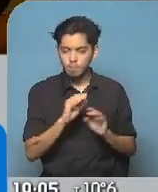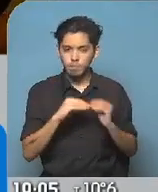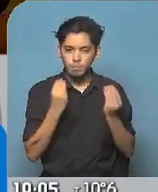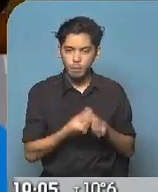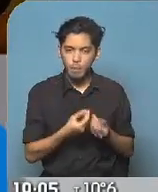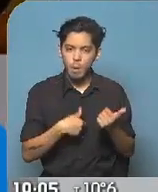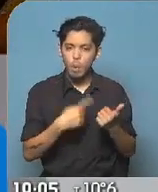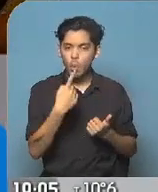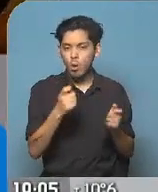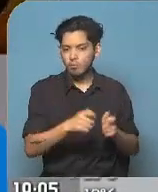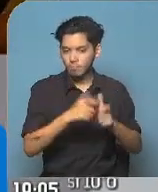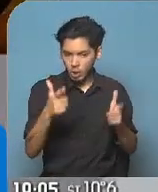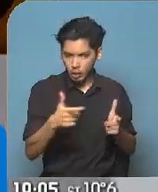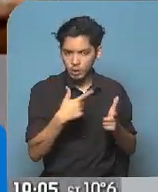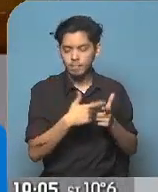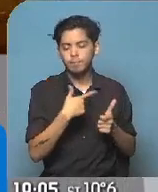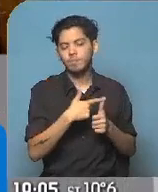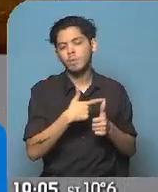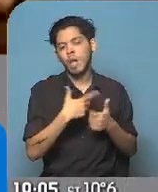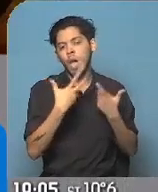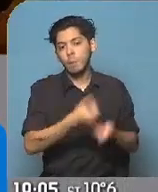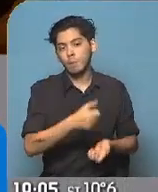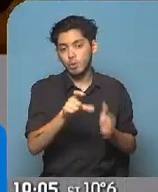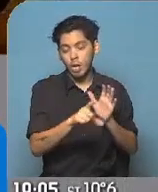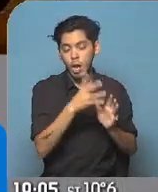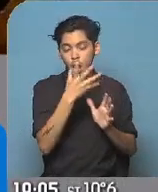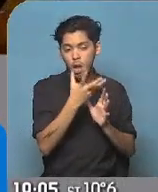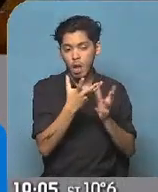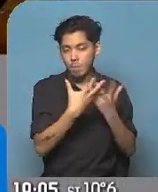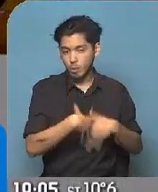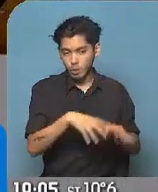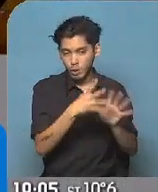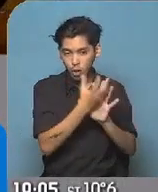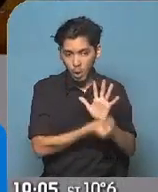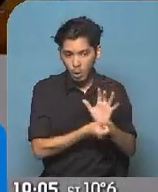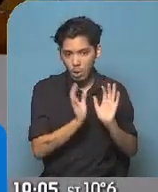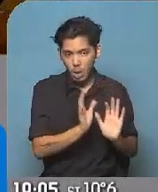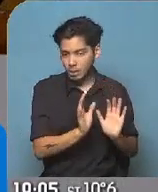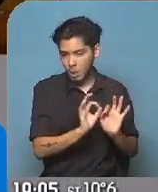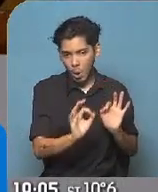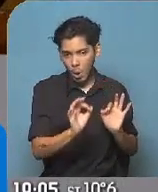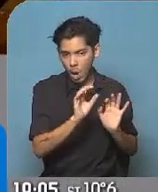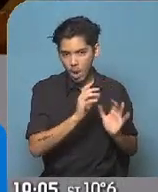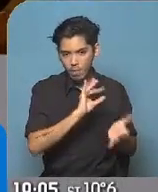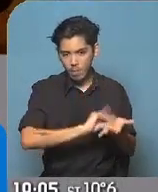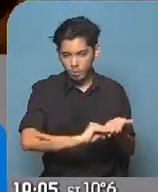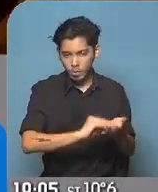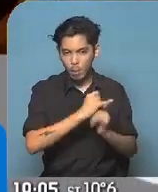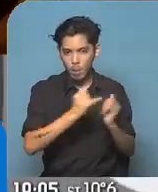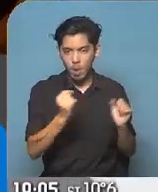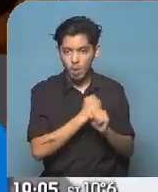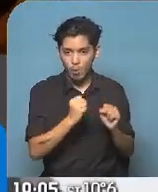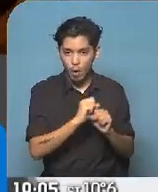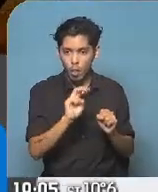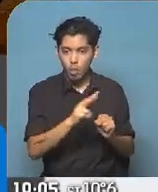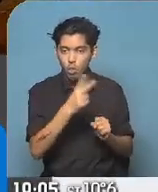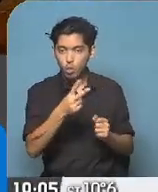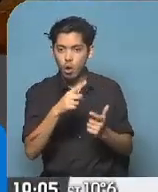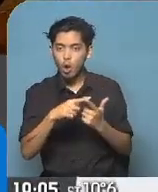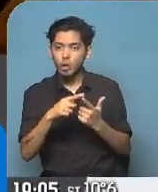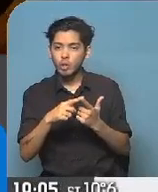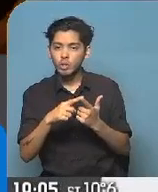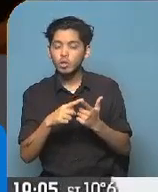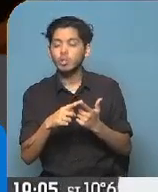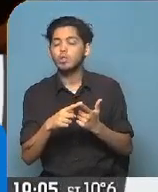que es el que respalda el proyecto que viene desde la cámara de diputados con media sanción dos más en minoría uno que